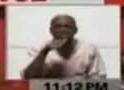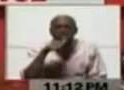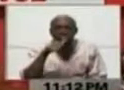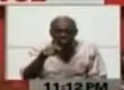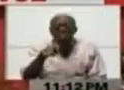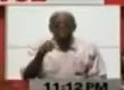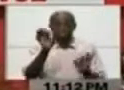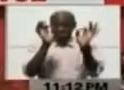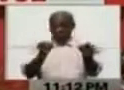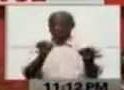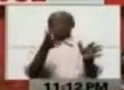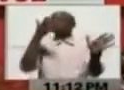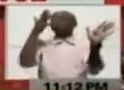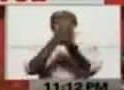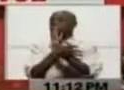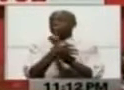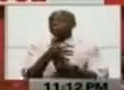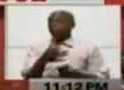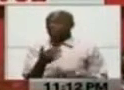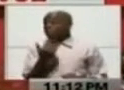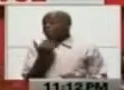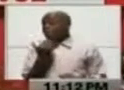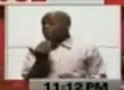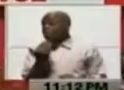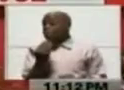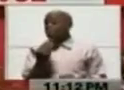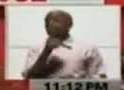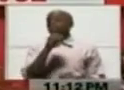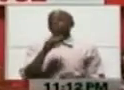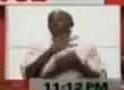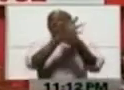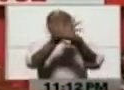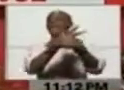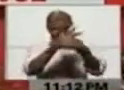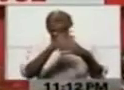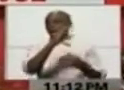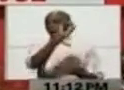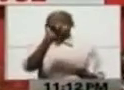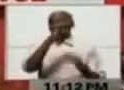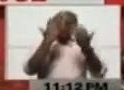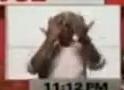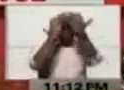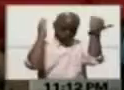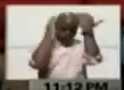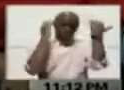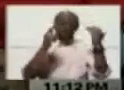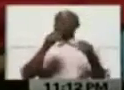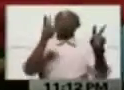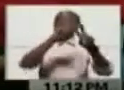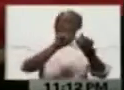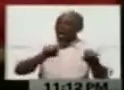Vamos a ver una de las cosas que ocurrieron en la OEA en estos días con Almagro. Numeral Almagro fuera.